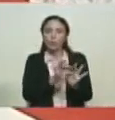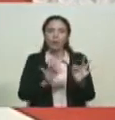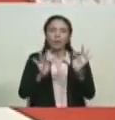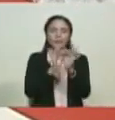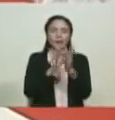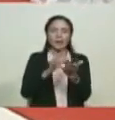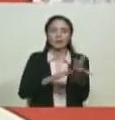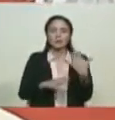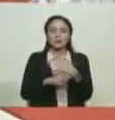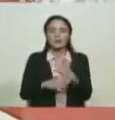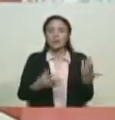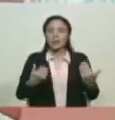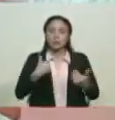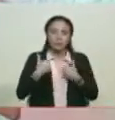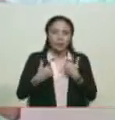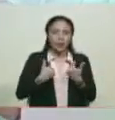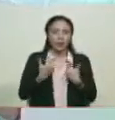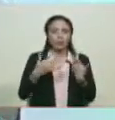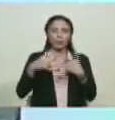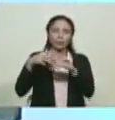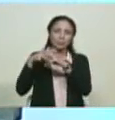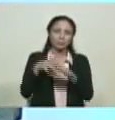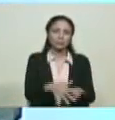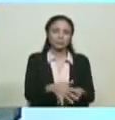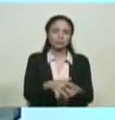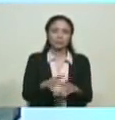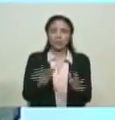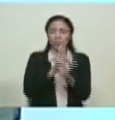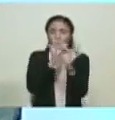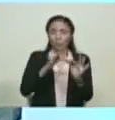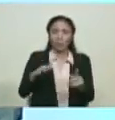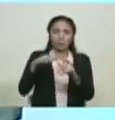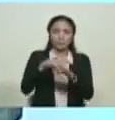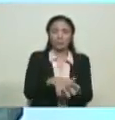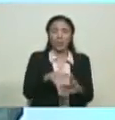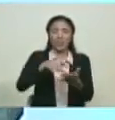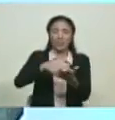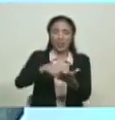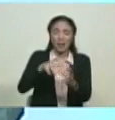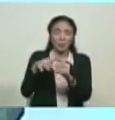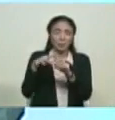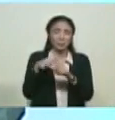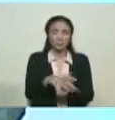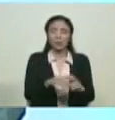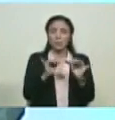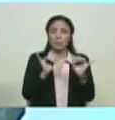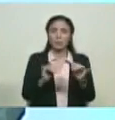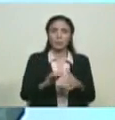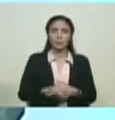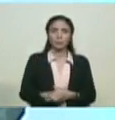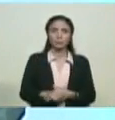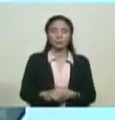de dominación y bien en todas las formas de esclavitud para humillar a los pueblos